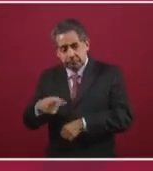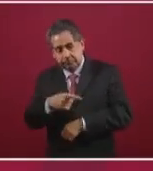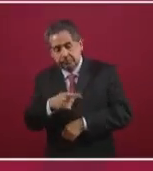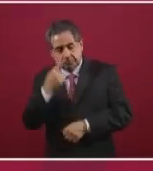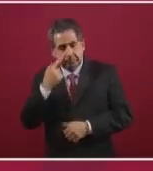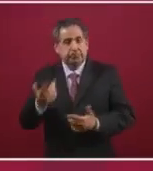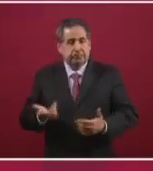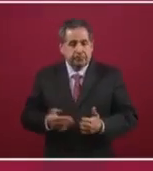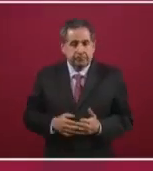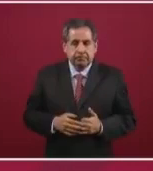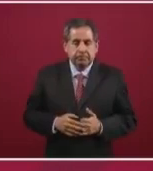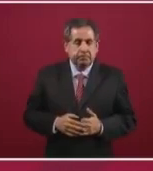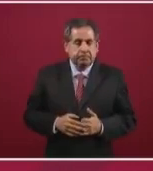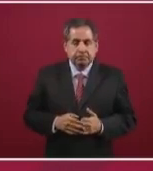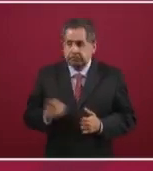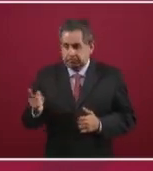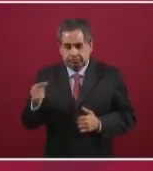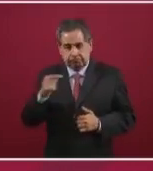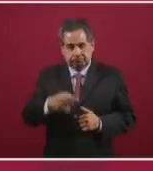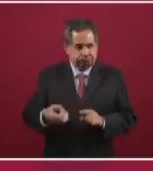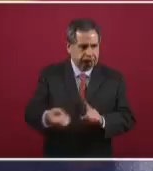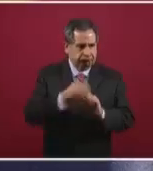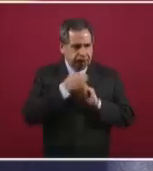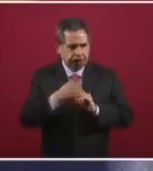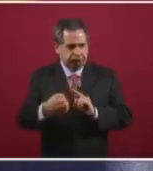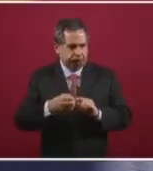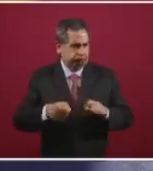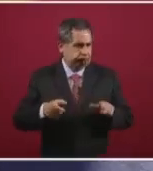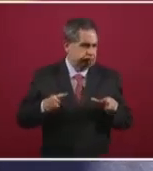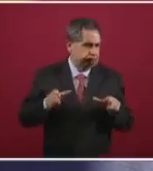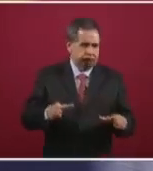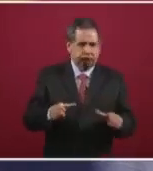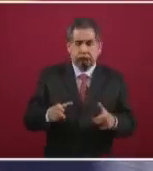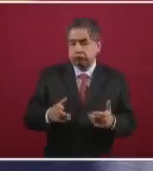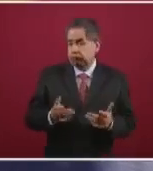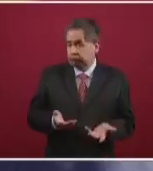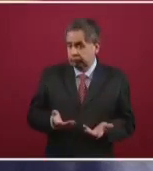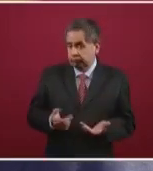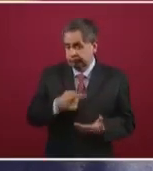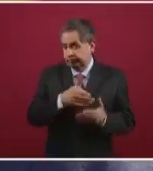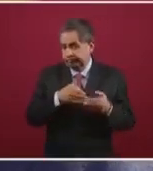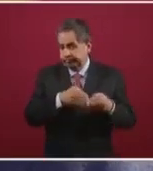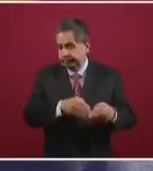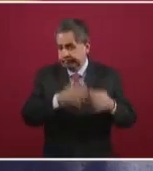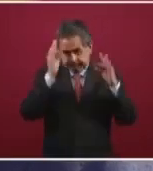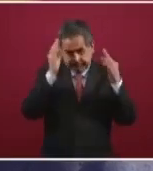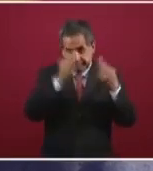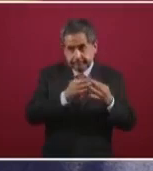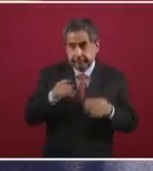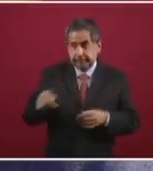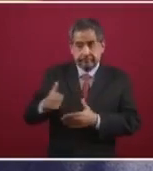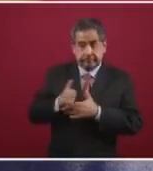vamos a poner orden en esta aduana